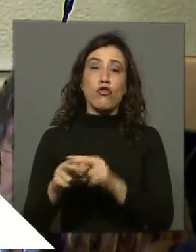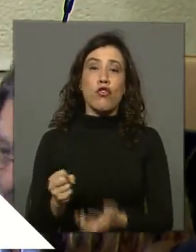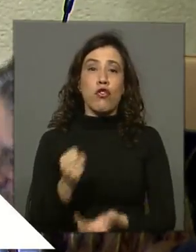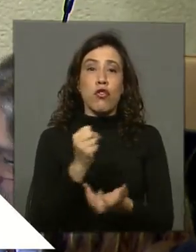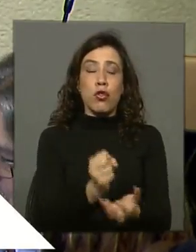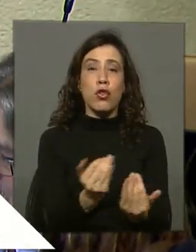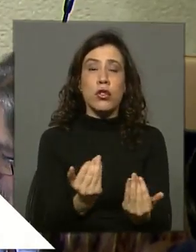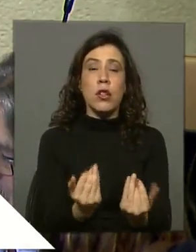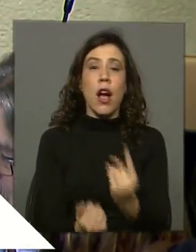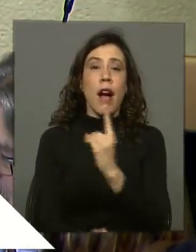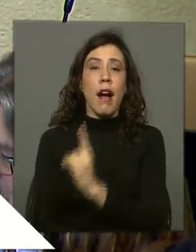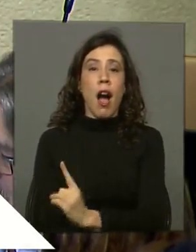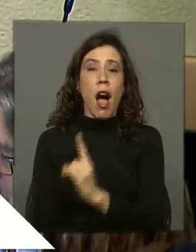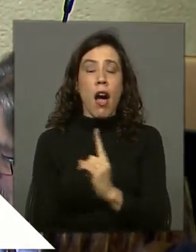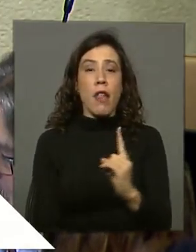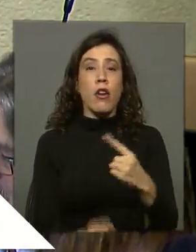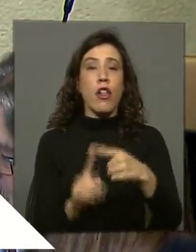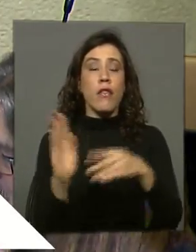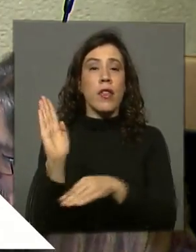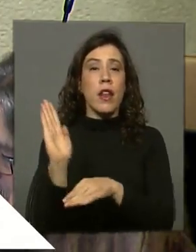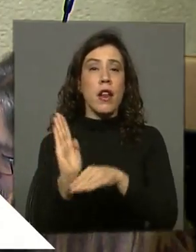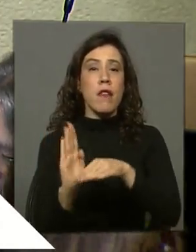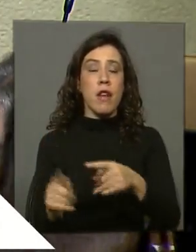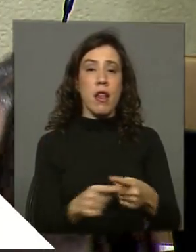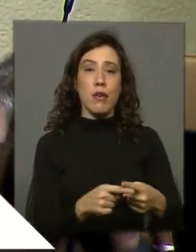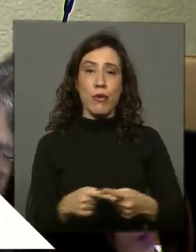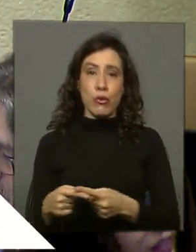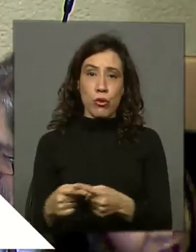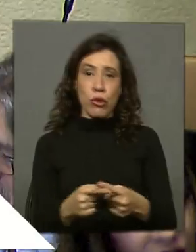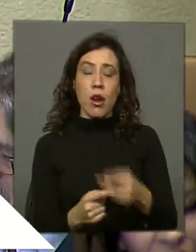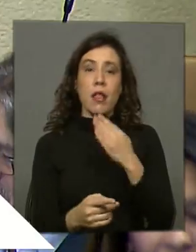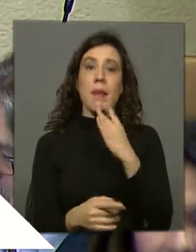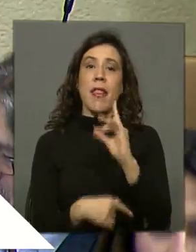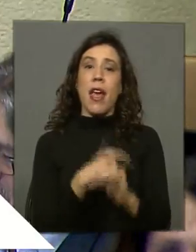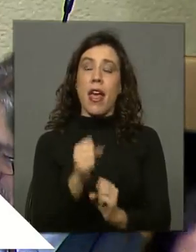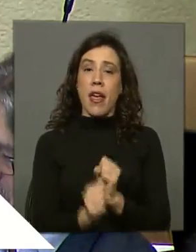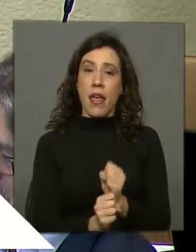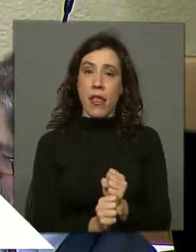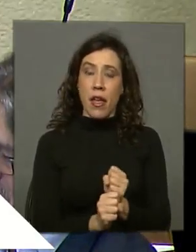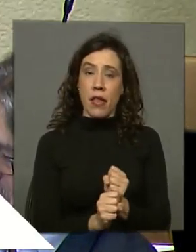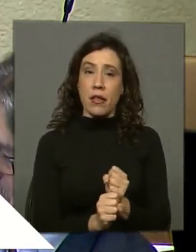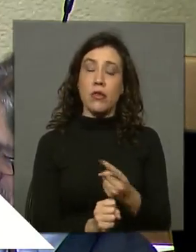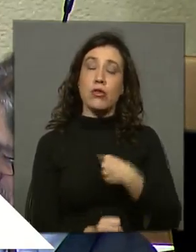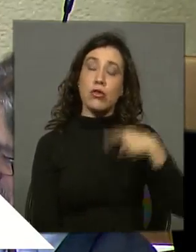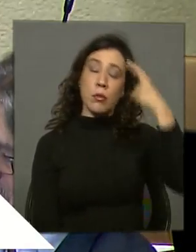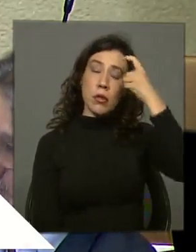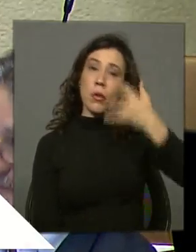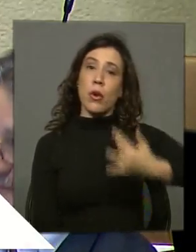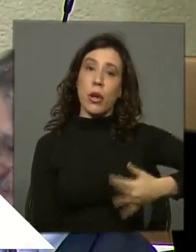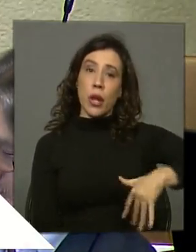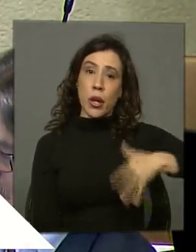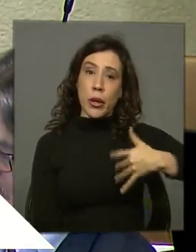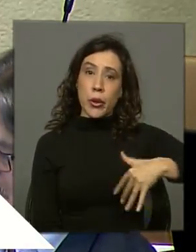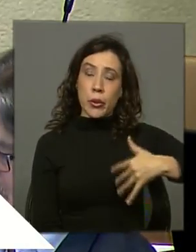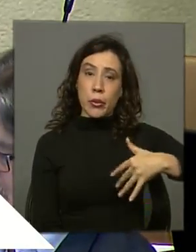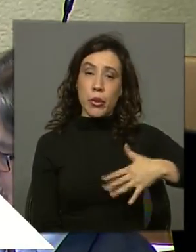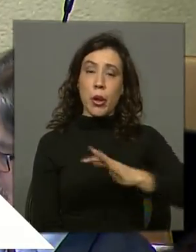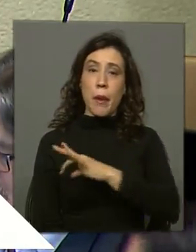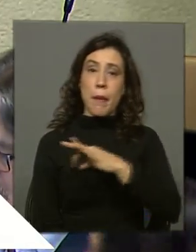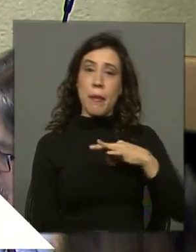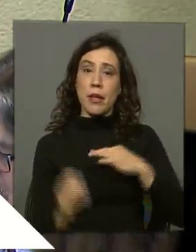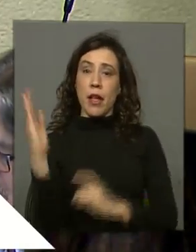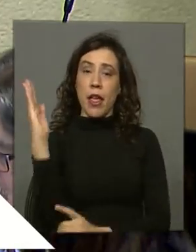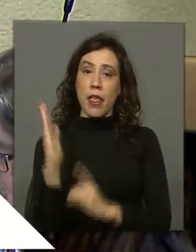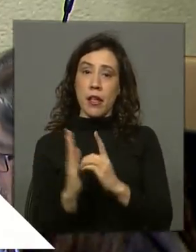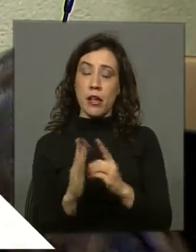en cada uno de estos estratos sociales y etarios también por tanto pensamos que es importante que el Ministerio de Desarrollo